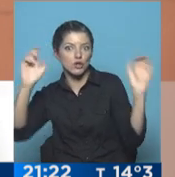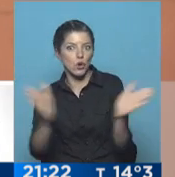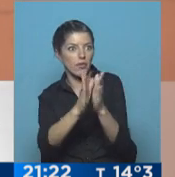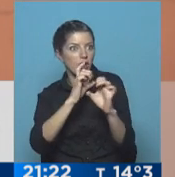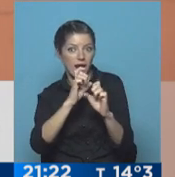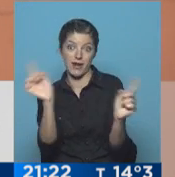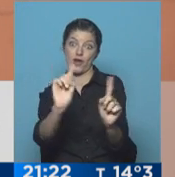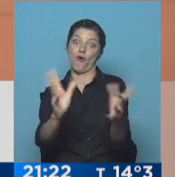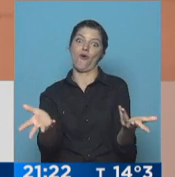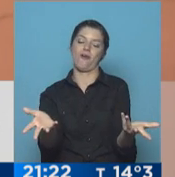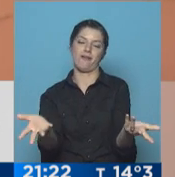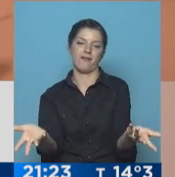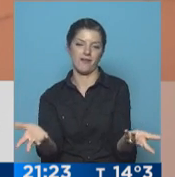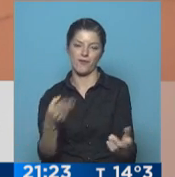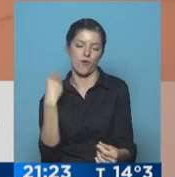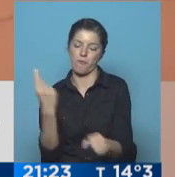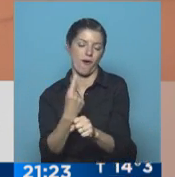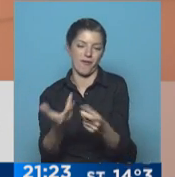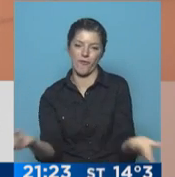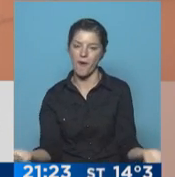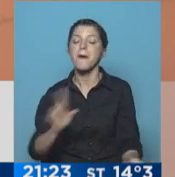no, no.